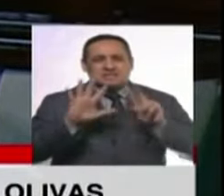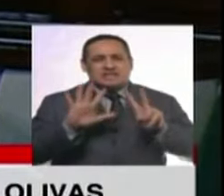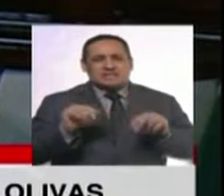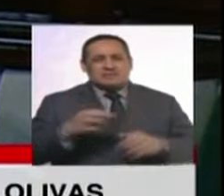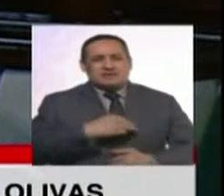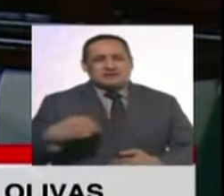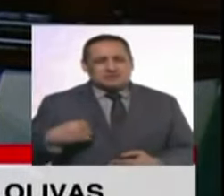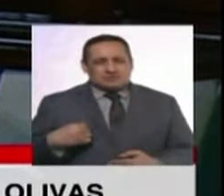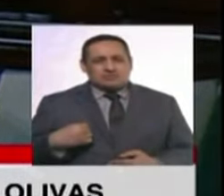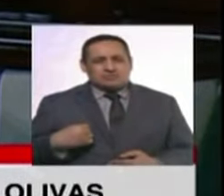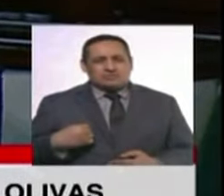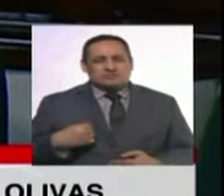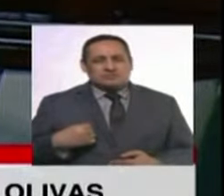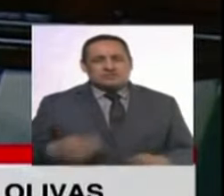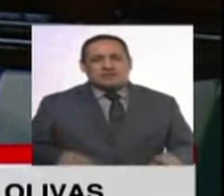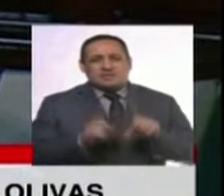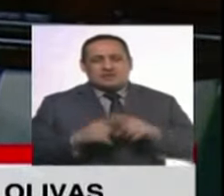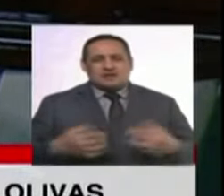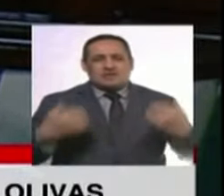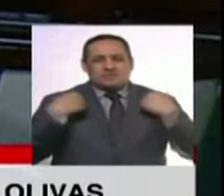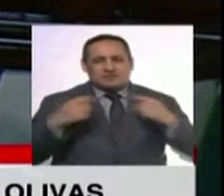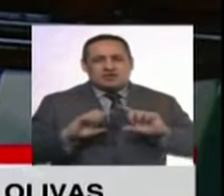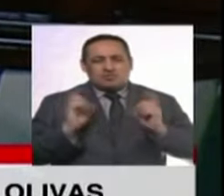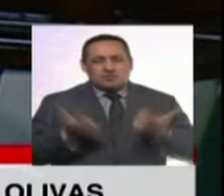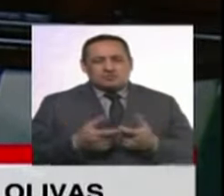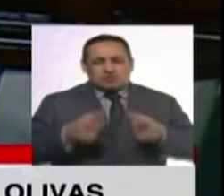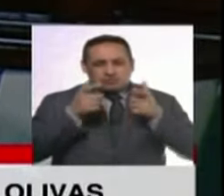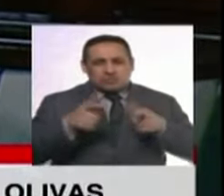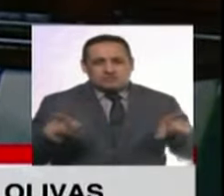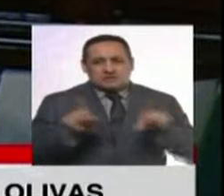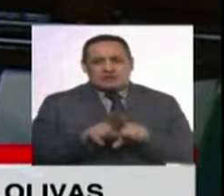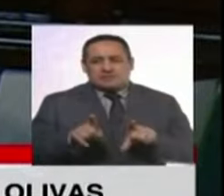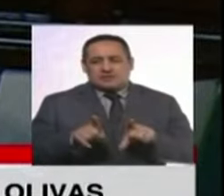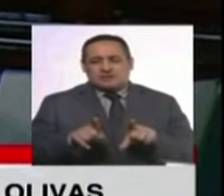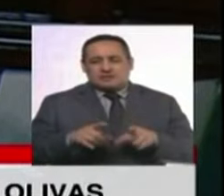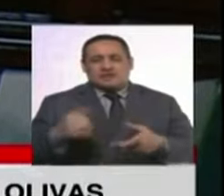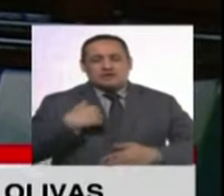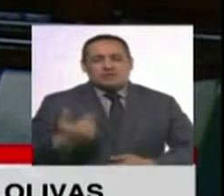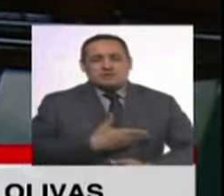ministros el despacho de la comisión seguridad nacional decidir